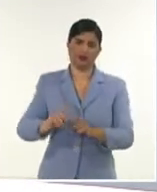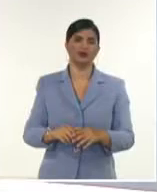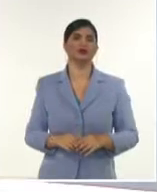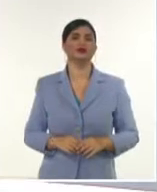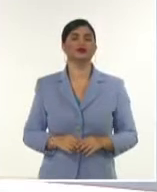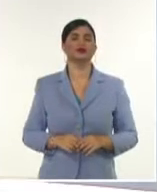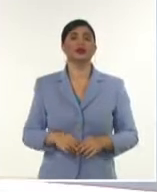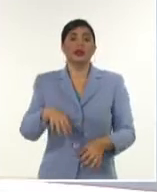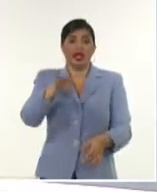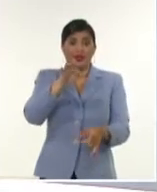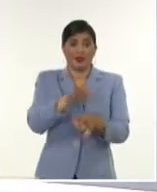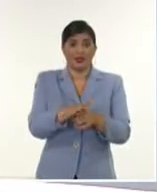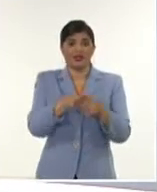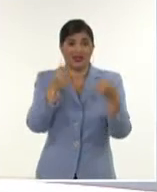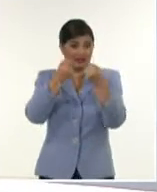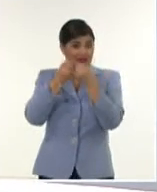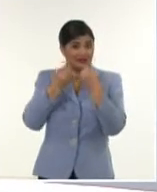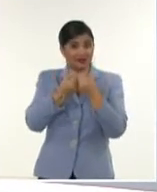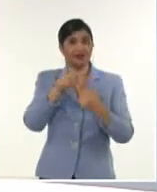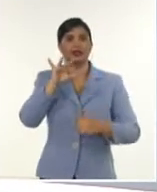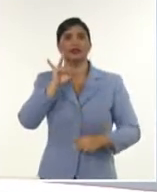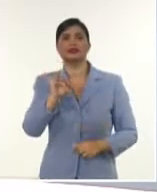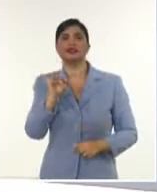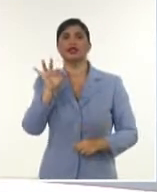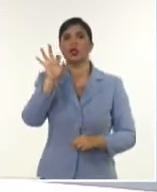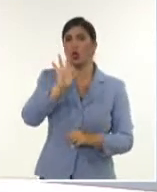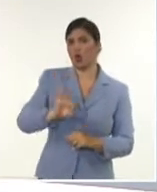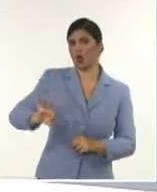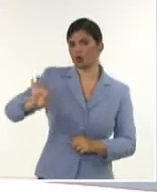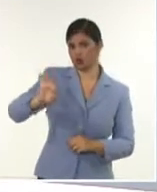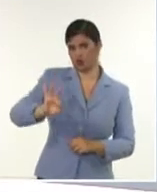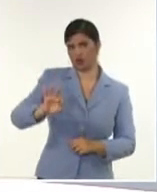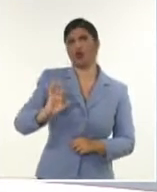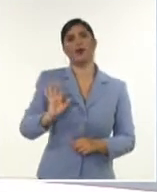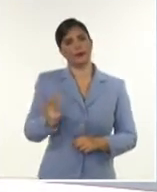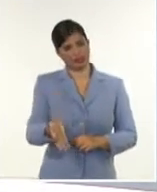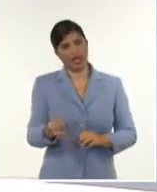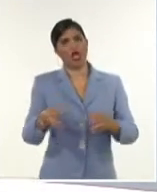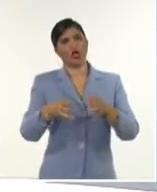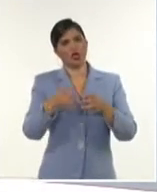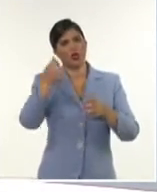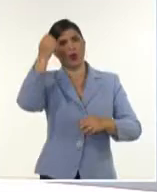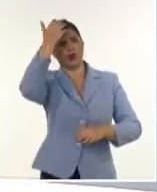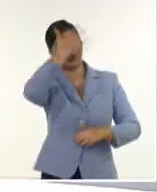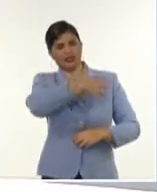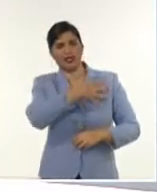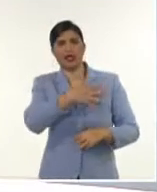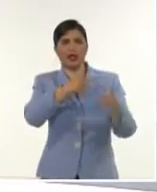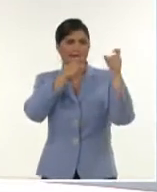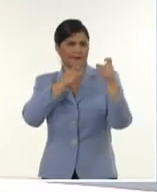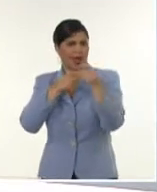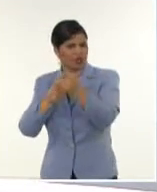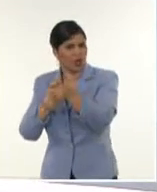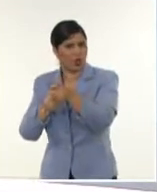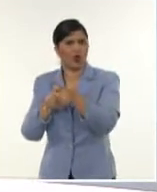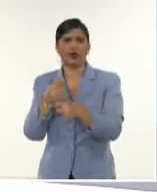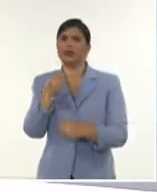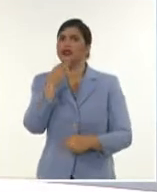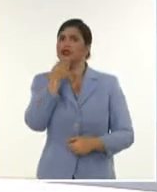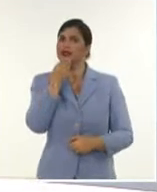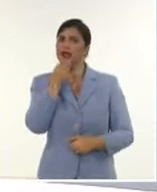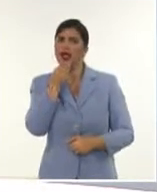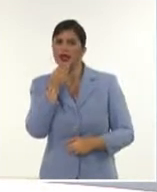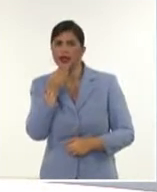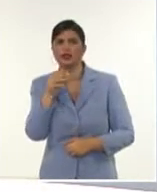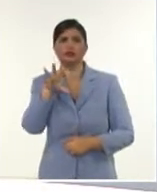de octubre. Sí, el grupo militar palestino atacó, mató, secuestró civiles. Por cierto, muy fácil se le hizo penetrar